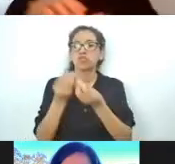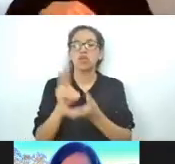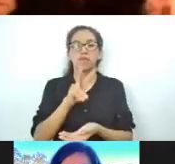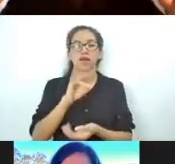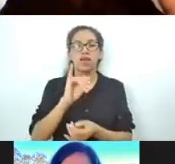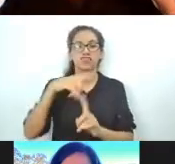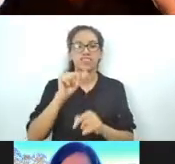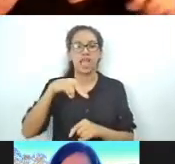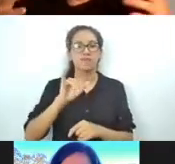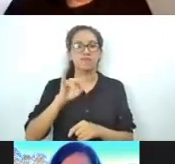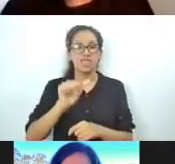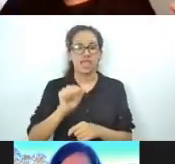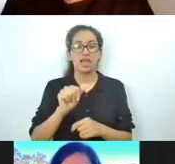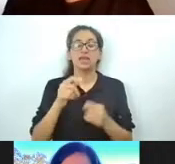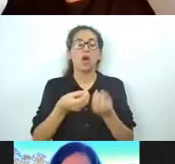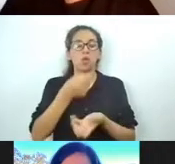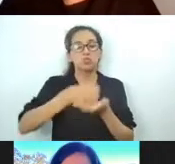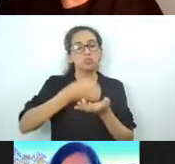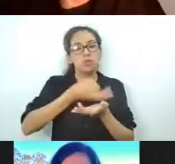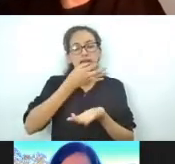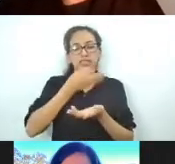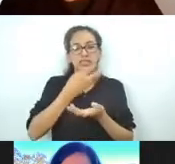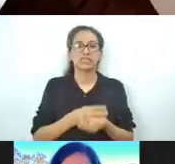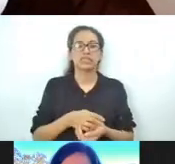vitaminas, ¿no? Vitaminas, minerales, se lo ha dado